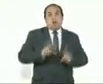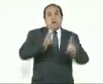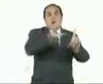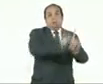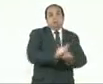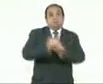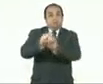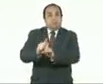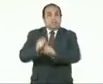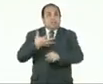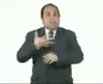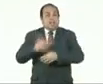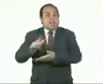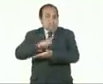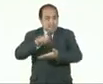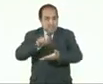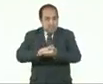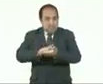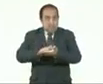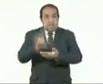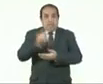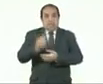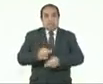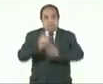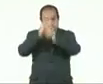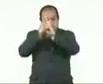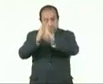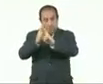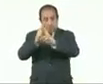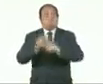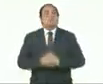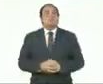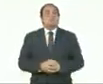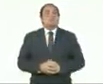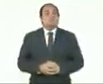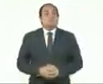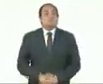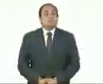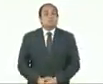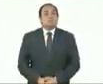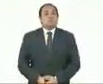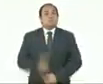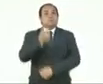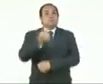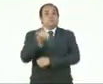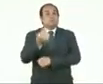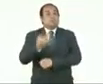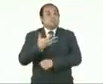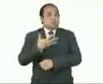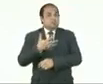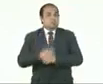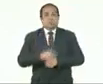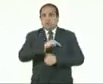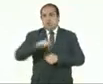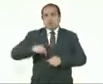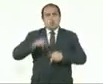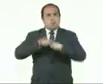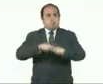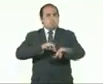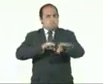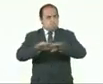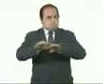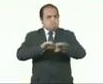hay una ley y hay que cumplirla. Y eso tiene que seguir siendo y nosotros vamos a seguir